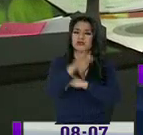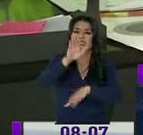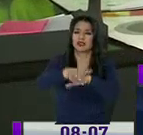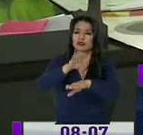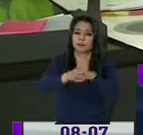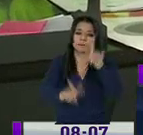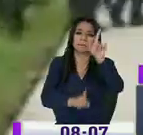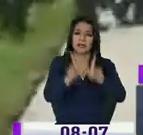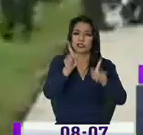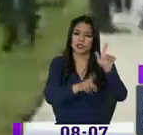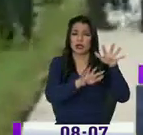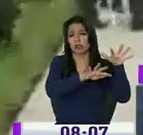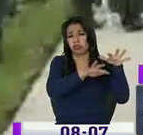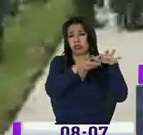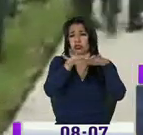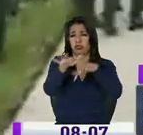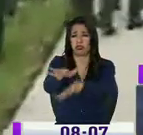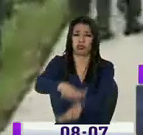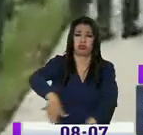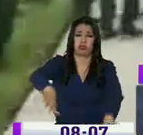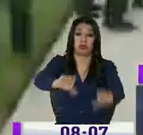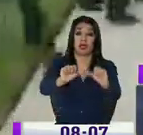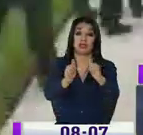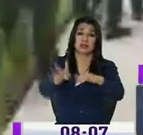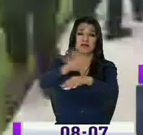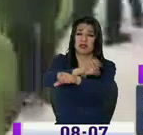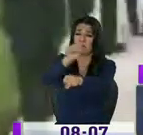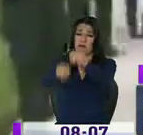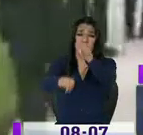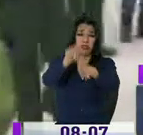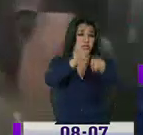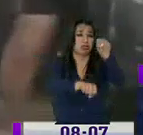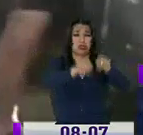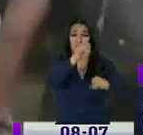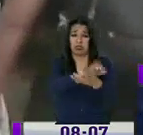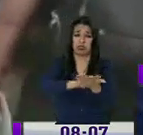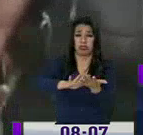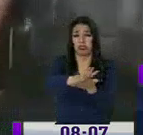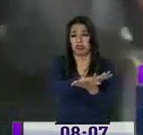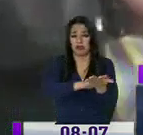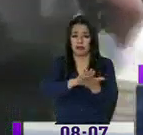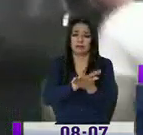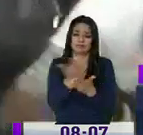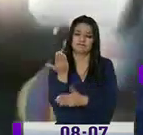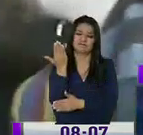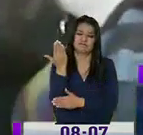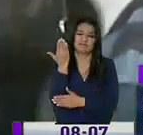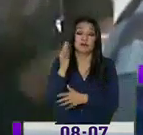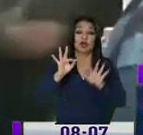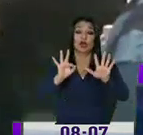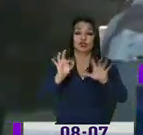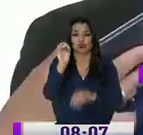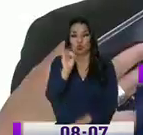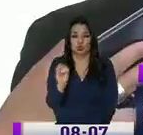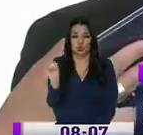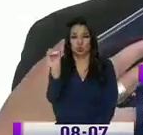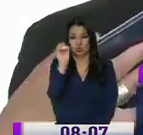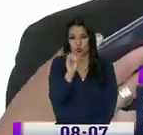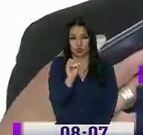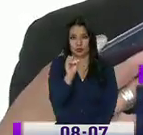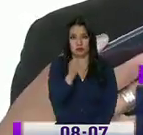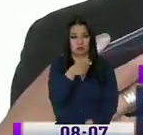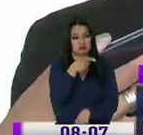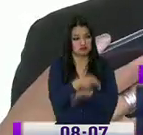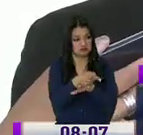provocados a las instalaciones del Legislativo durante las protestas registradas el pasado 8 de octubre. Se investigue a